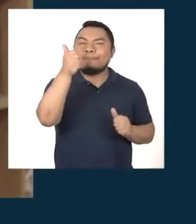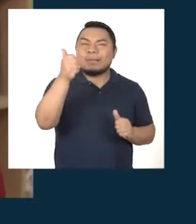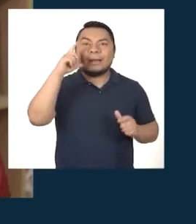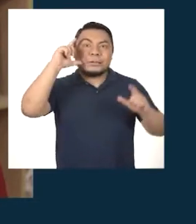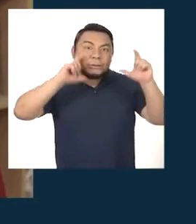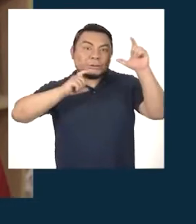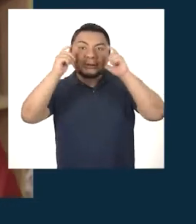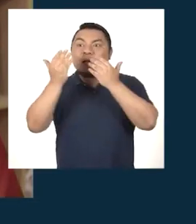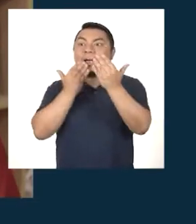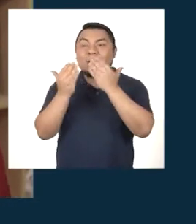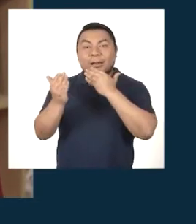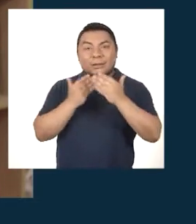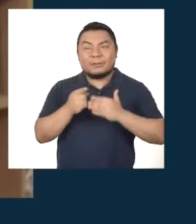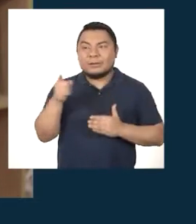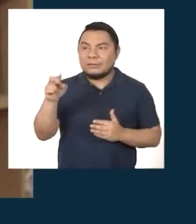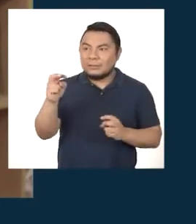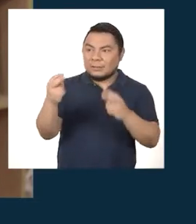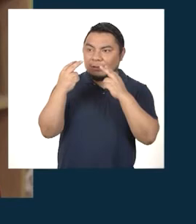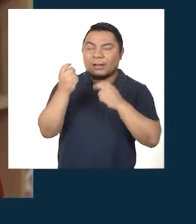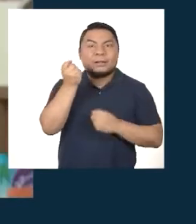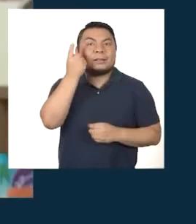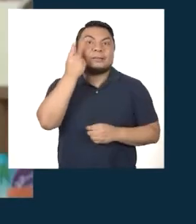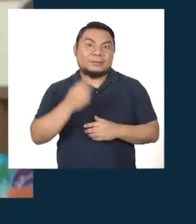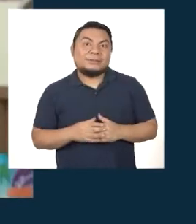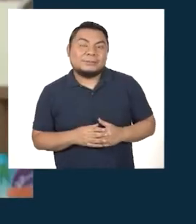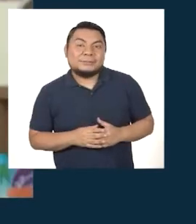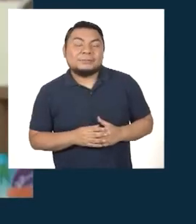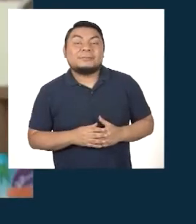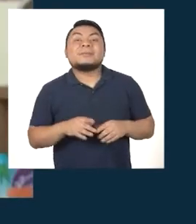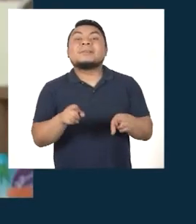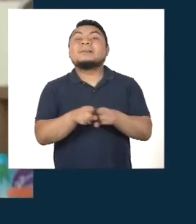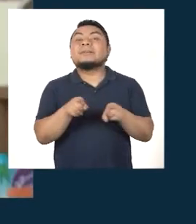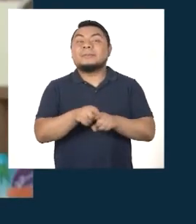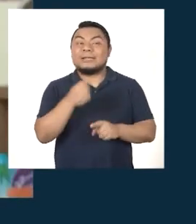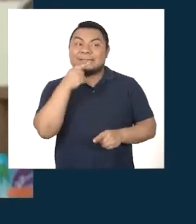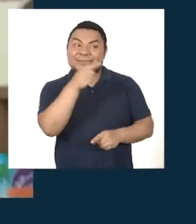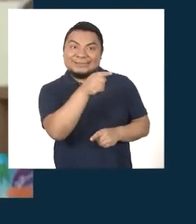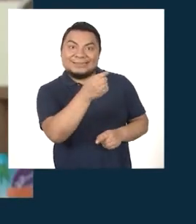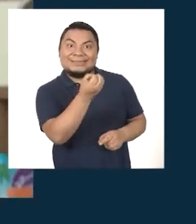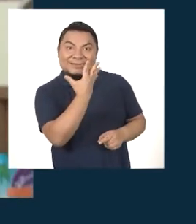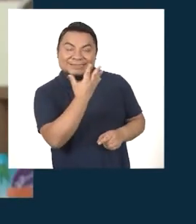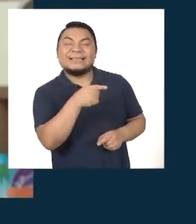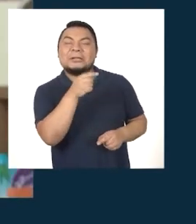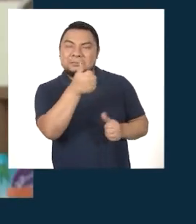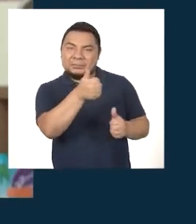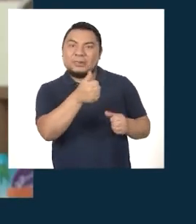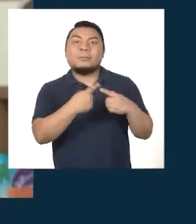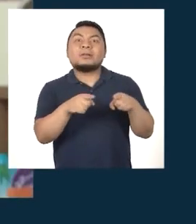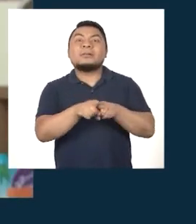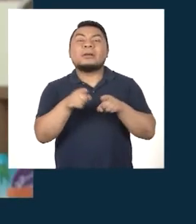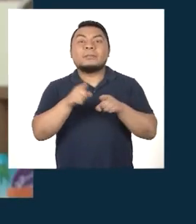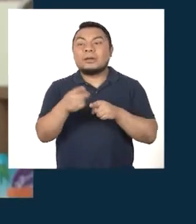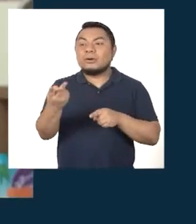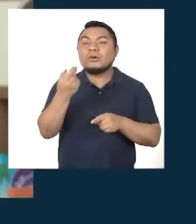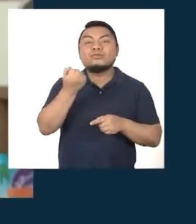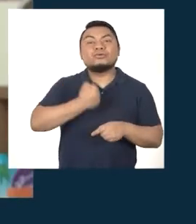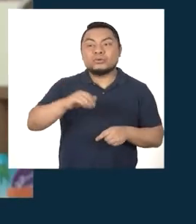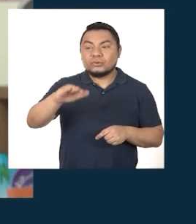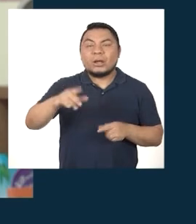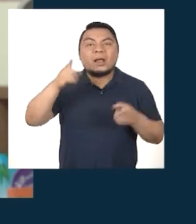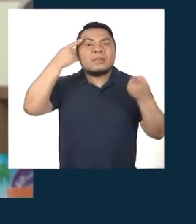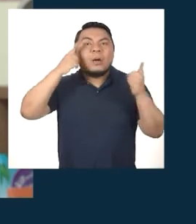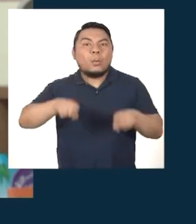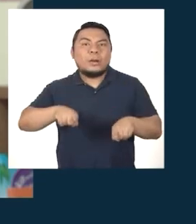nuestros gestos al hablar para que ellos nos puedan entender. Además de lo que señala Leslie, creo que generar acuerdos con los niños es